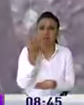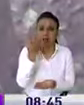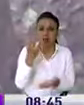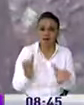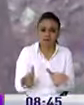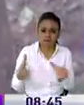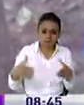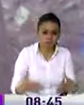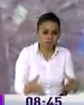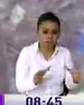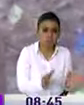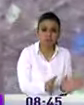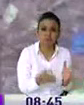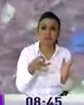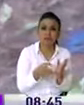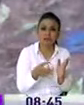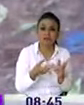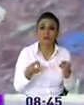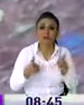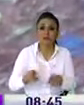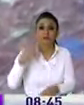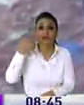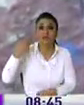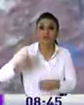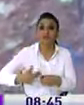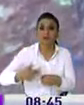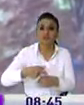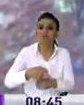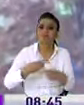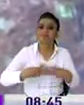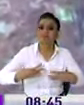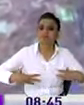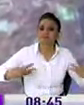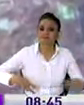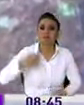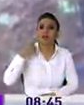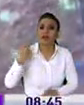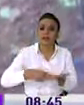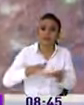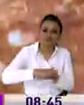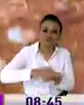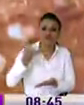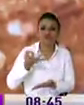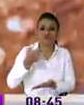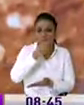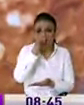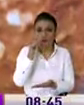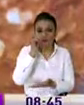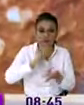de metal, además de gasolina, elementos que utilizan para la purificación de droga.